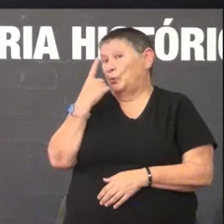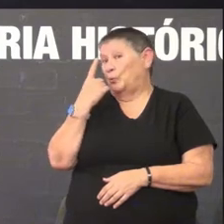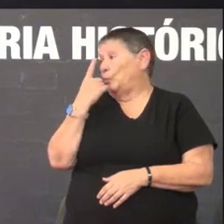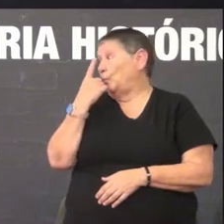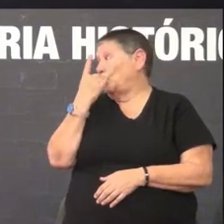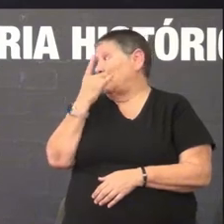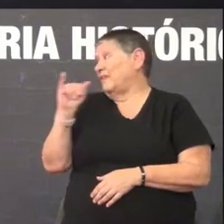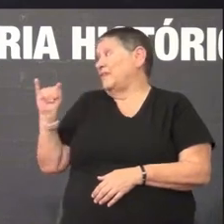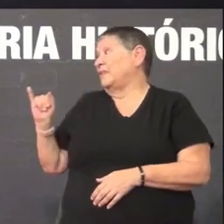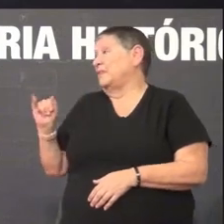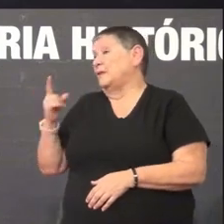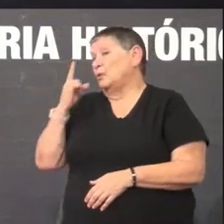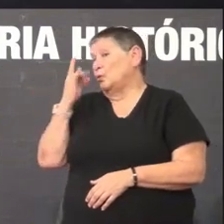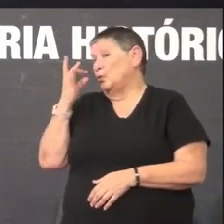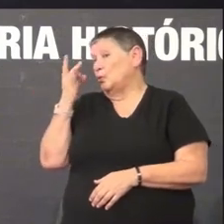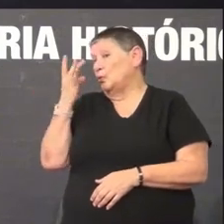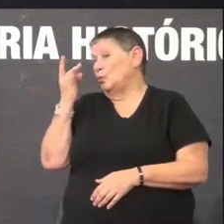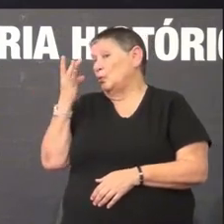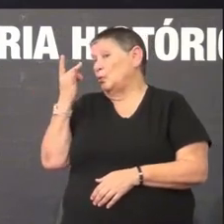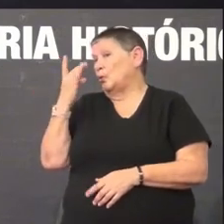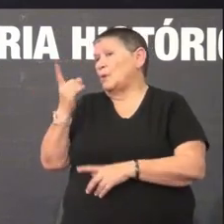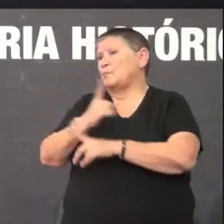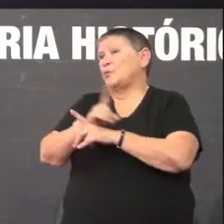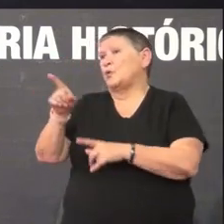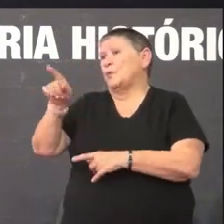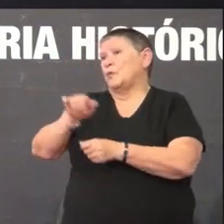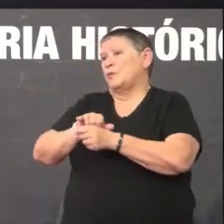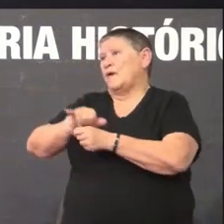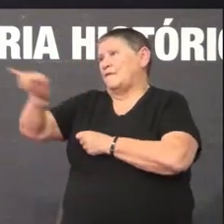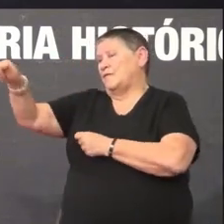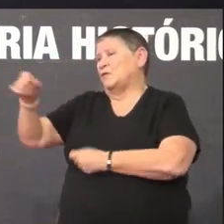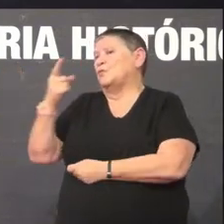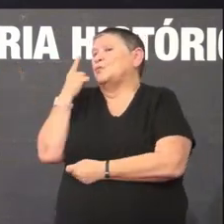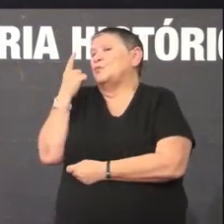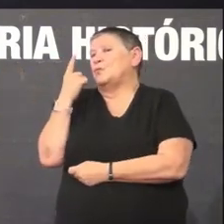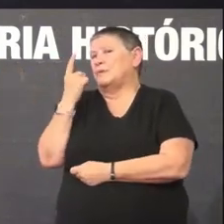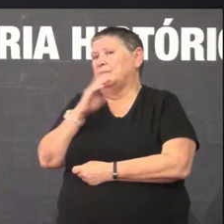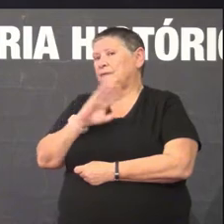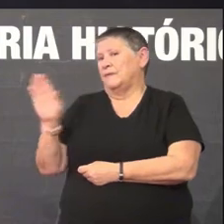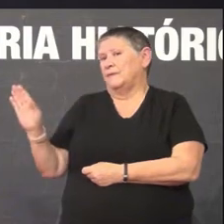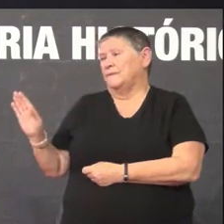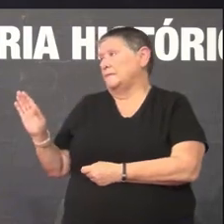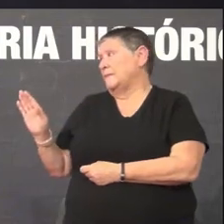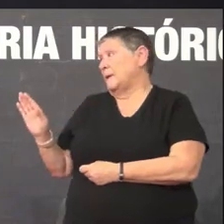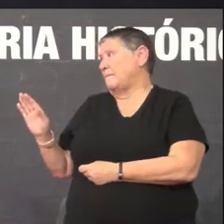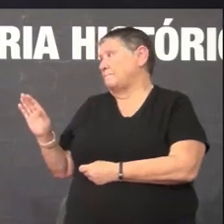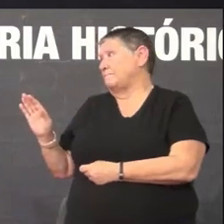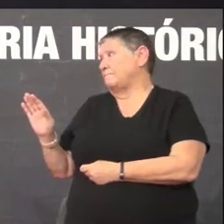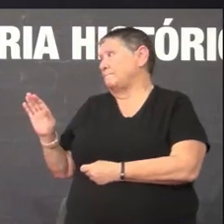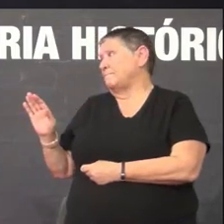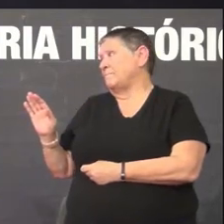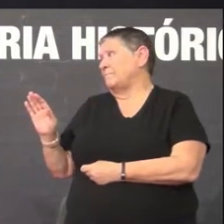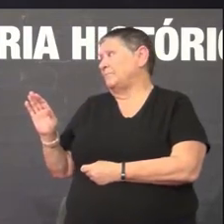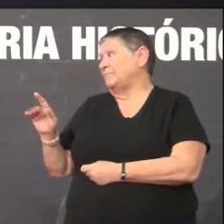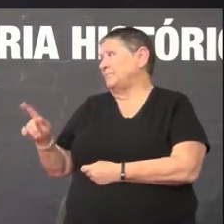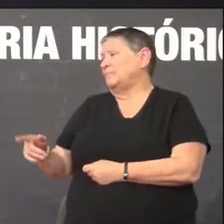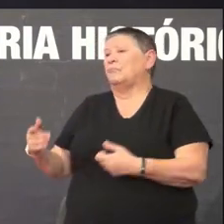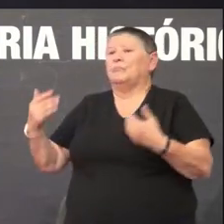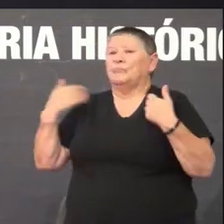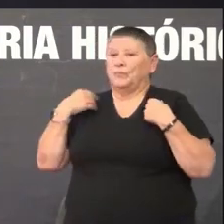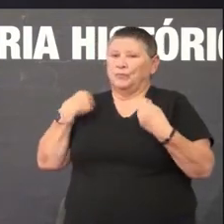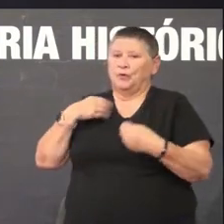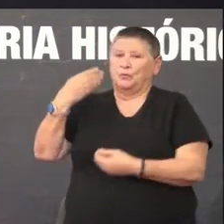Una sola vez, la prohibieron ir en un avión oficial. Una sola vez. Que se ha encargado de contarlo Pepe